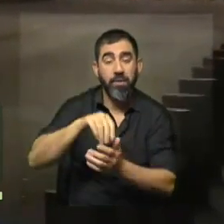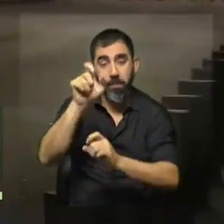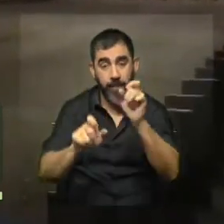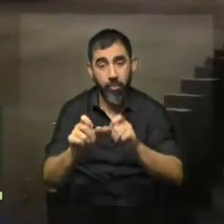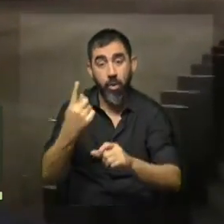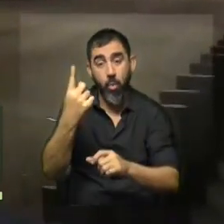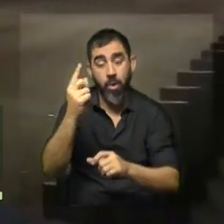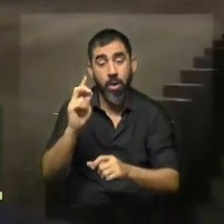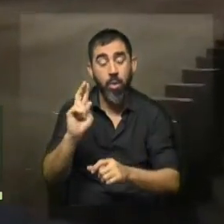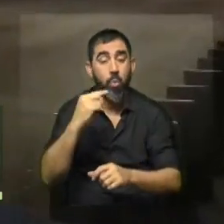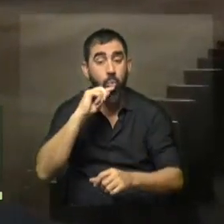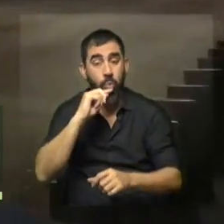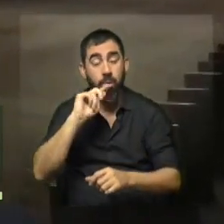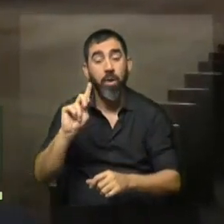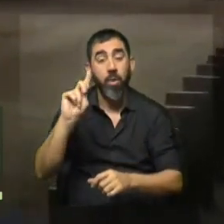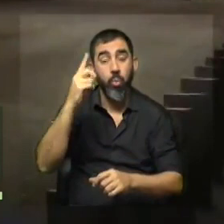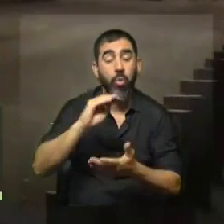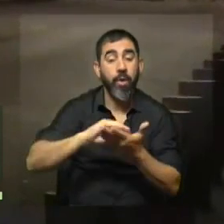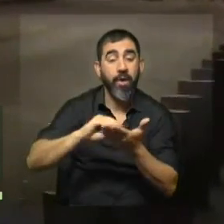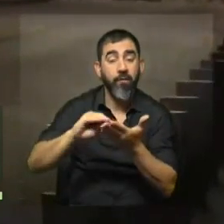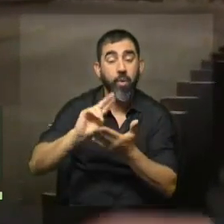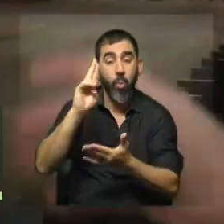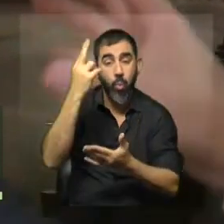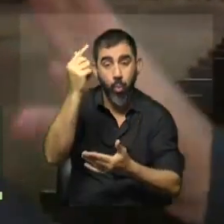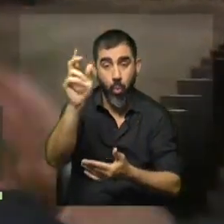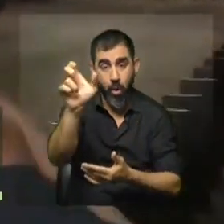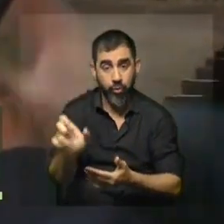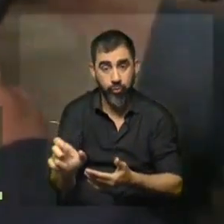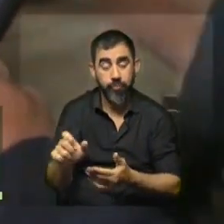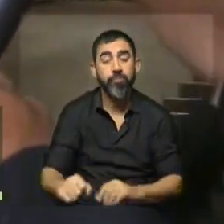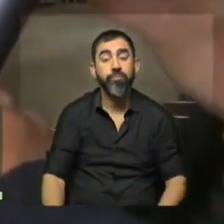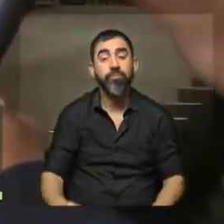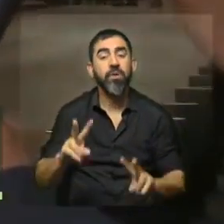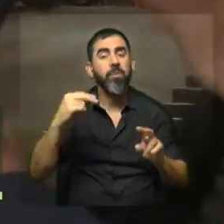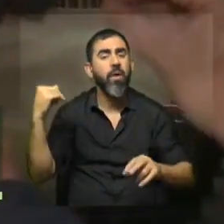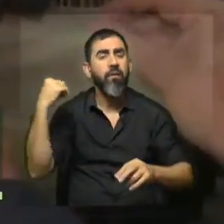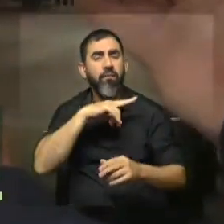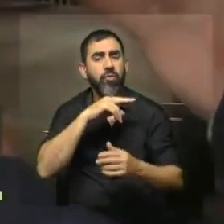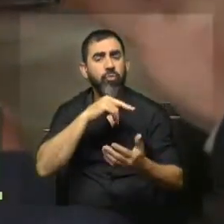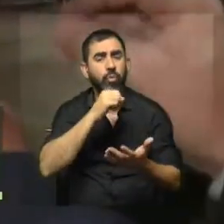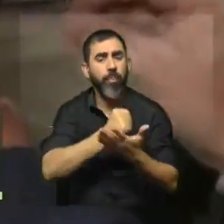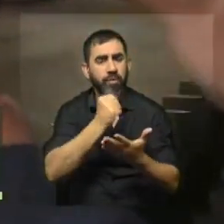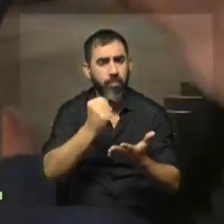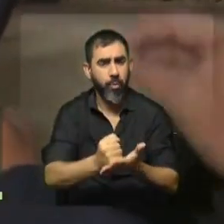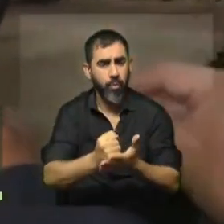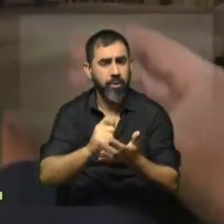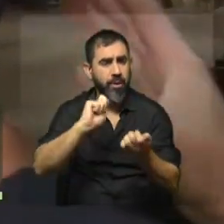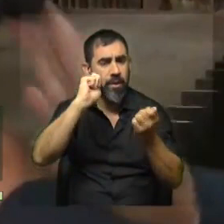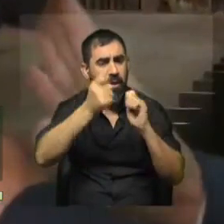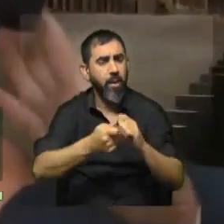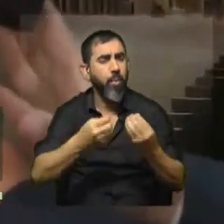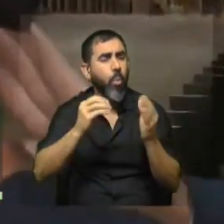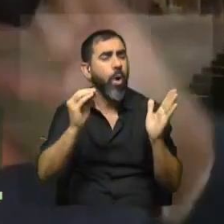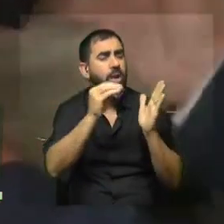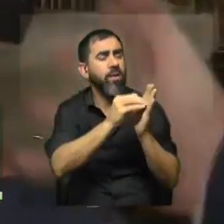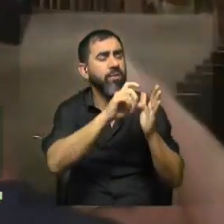una de nacionalidad rusa y un escribano uruguayo. ¿La causa es falsificación de documento, adulteración? ¿Qué me